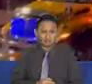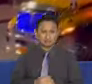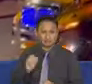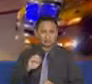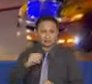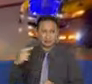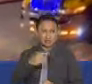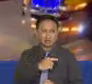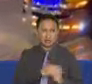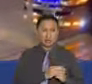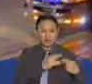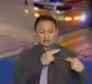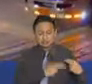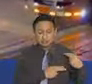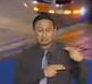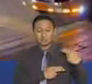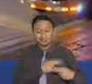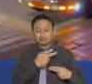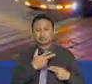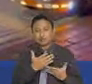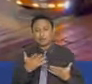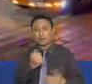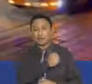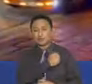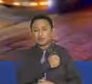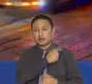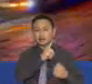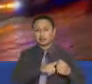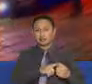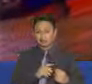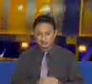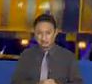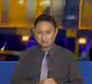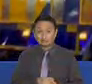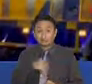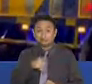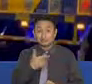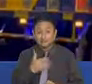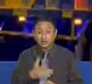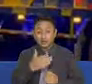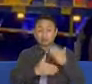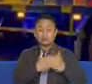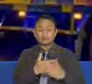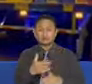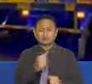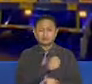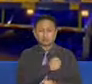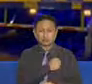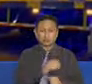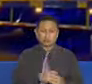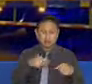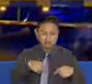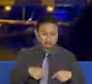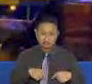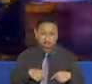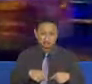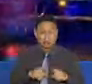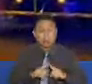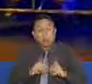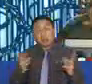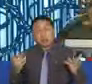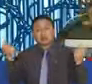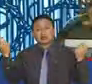eso se va convirtiendo en que luego dicen que es típico que es tradicional pero no tiene nada sin embargo